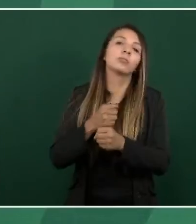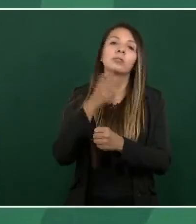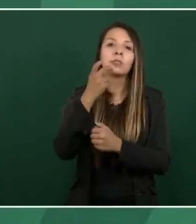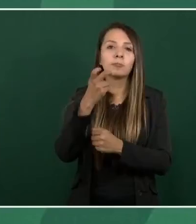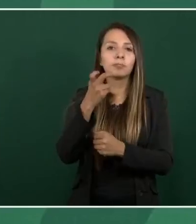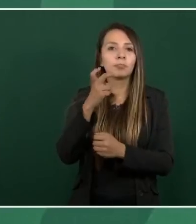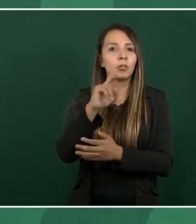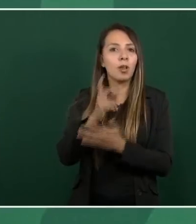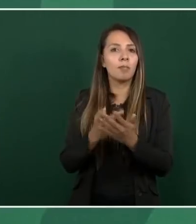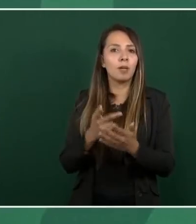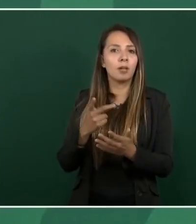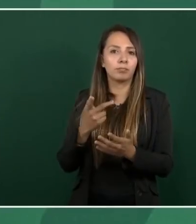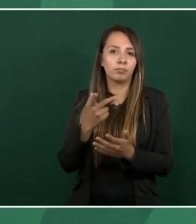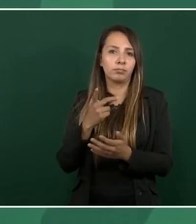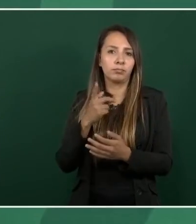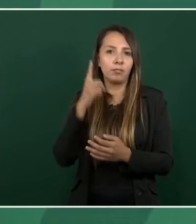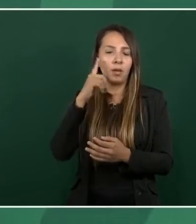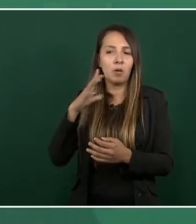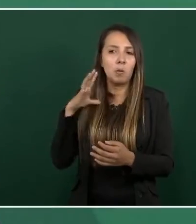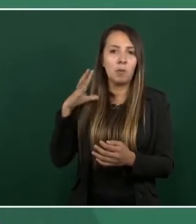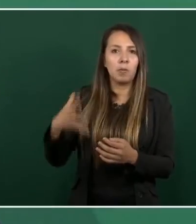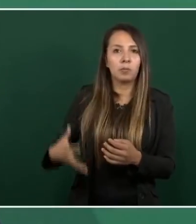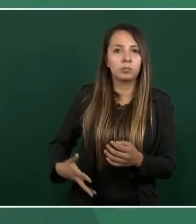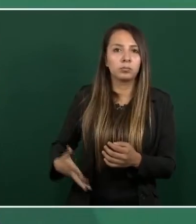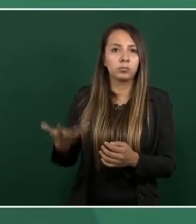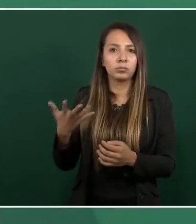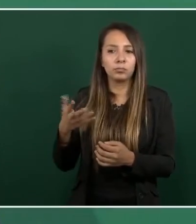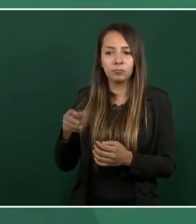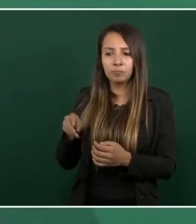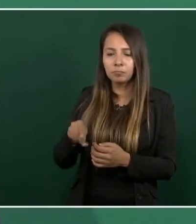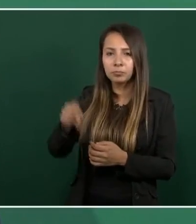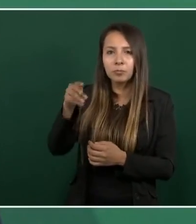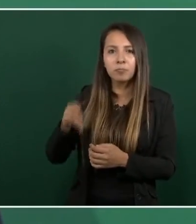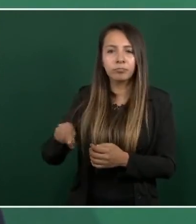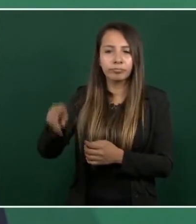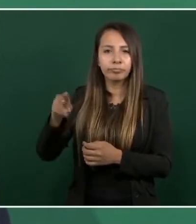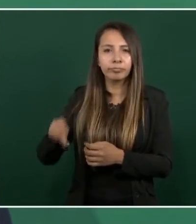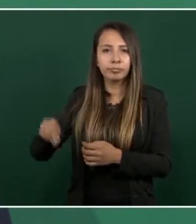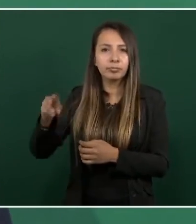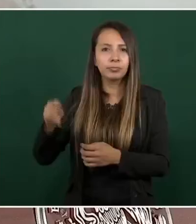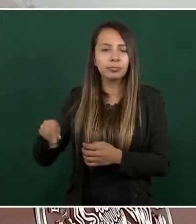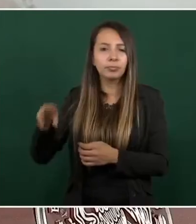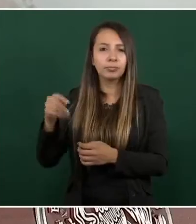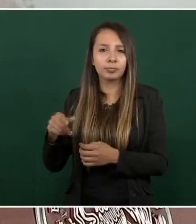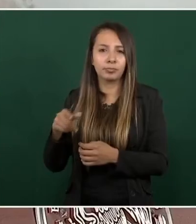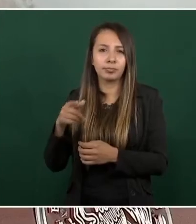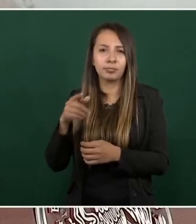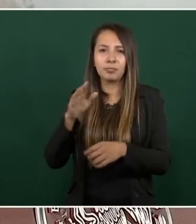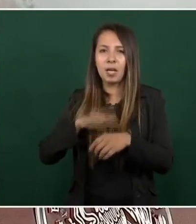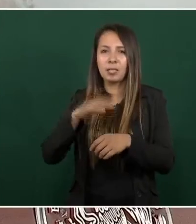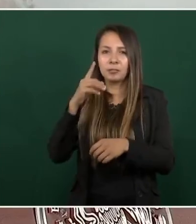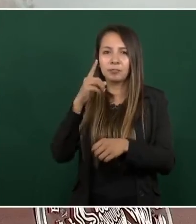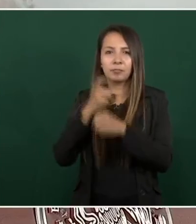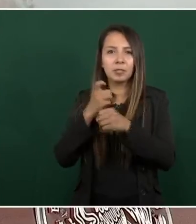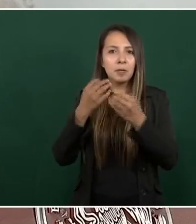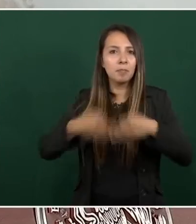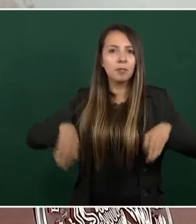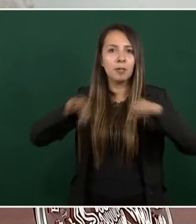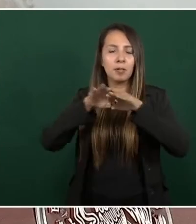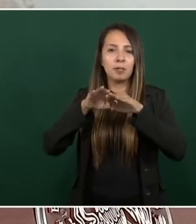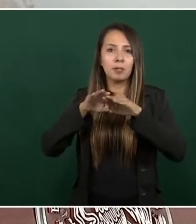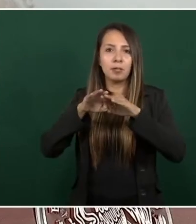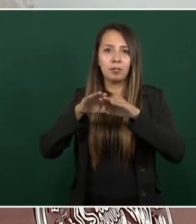orgullo de reforestación más importante del mundo. Con todo